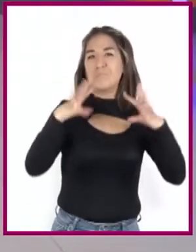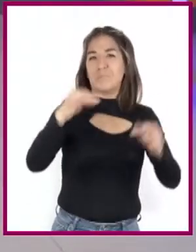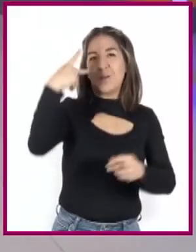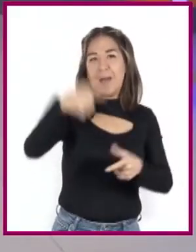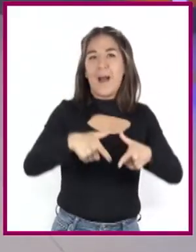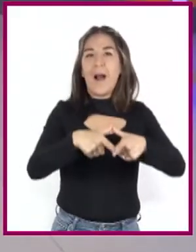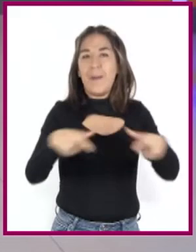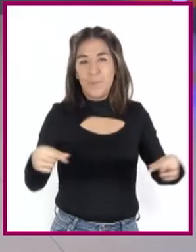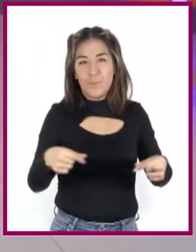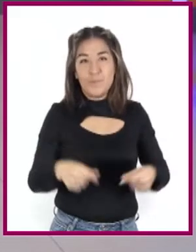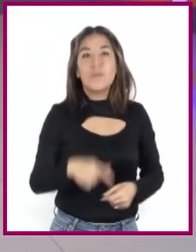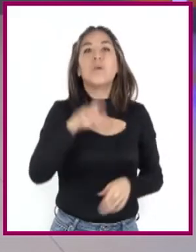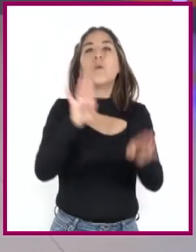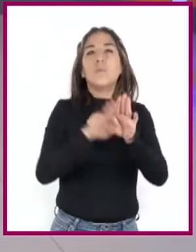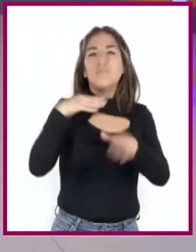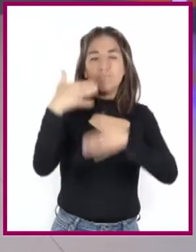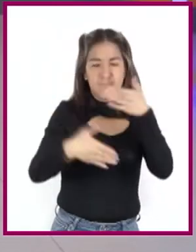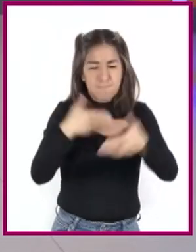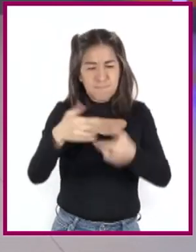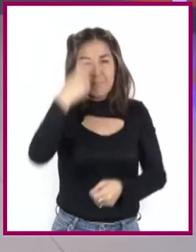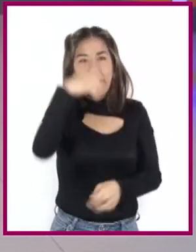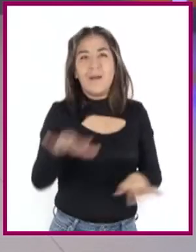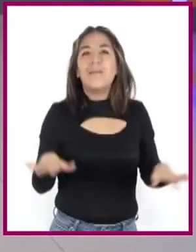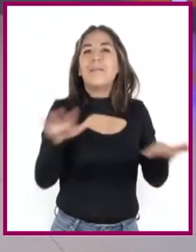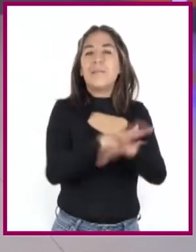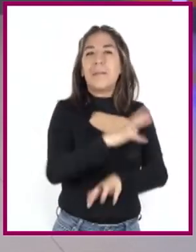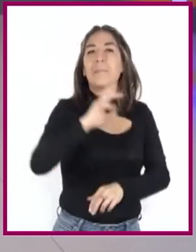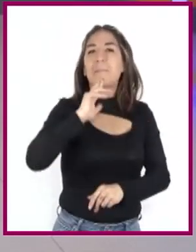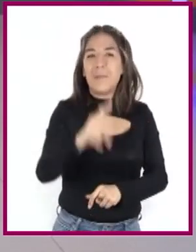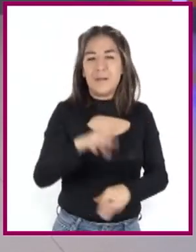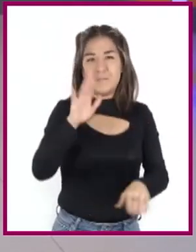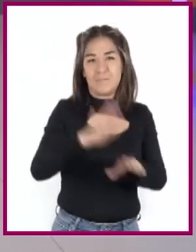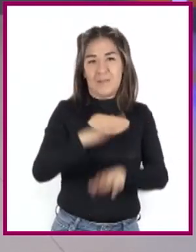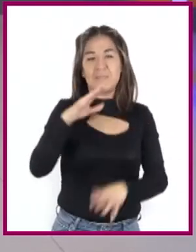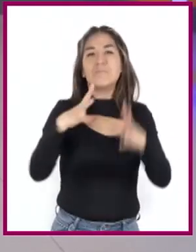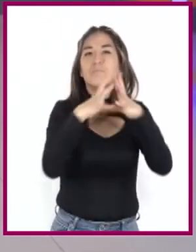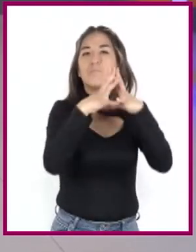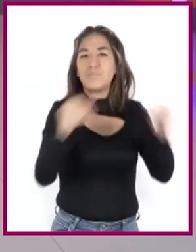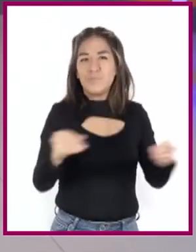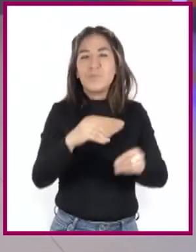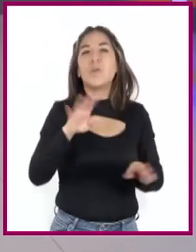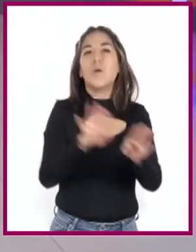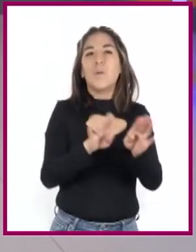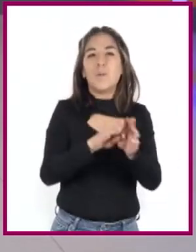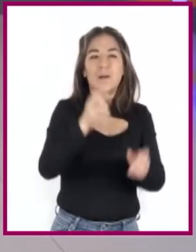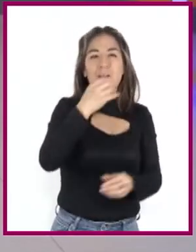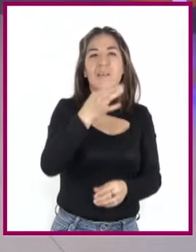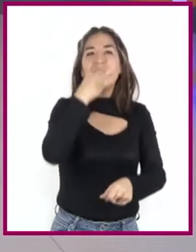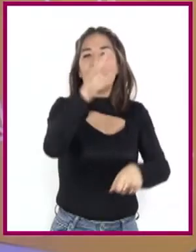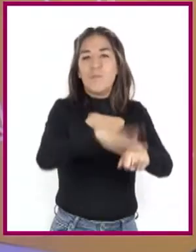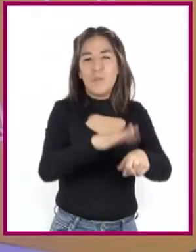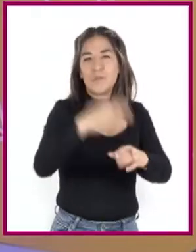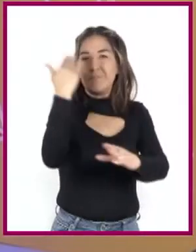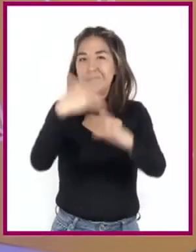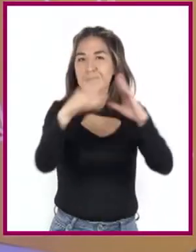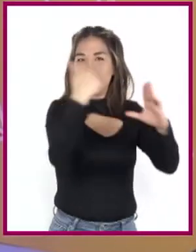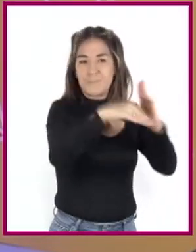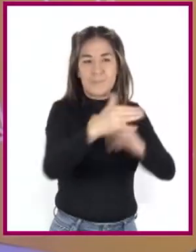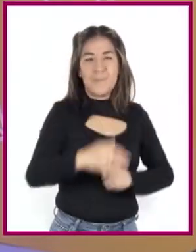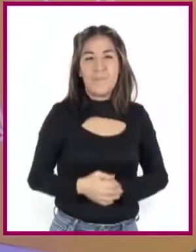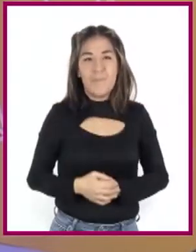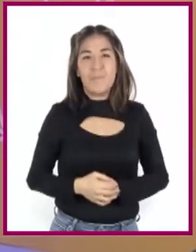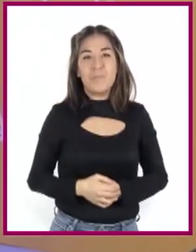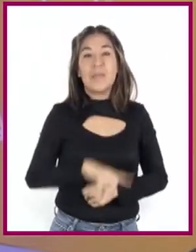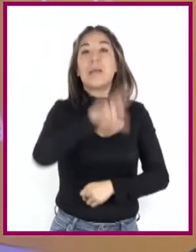Incluía mejoras que permiten las redes tener mayores velocidades de transferencia de datos y de capacidad. Para el